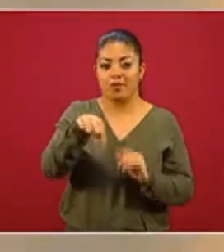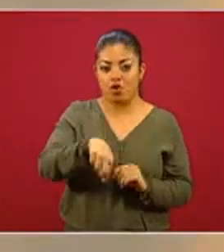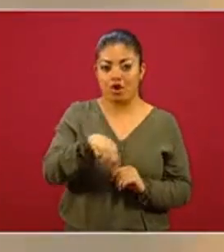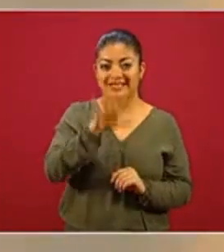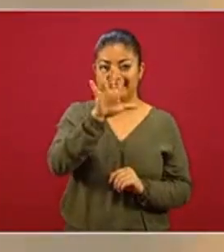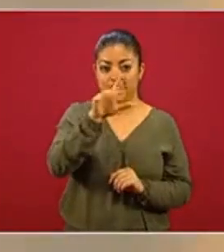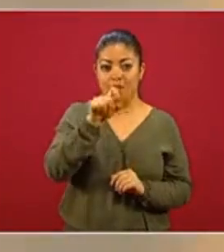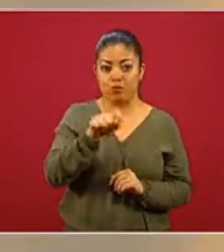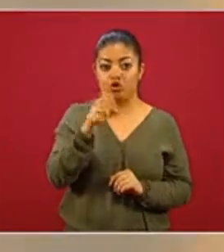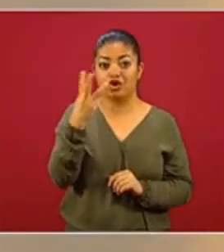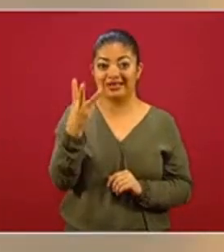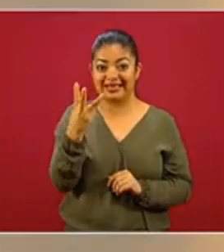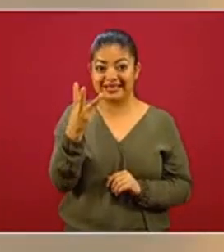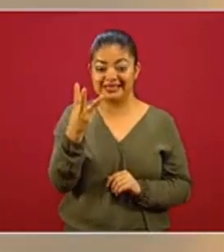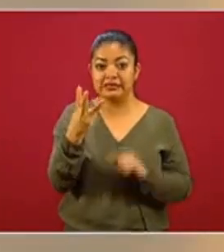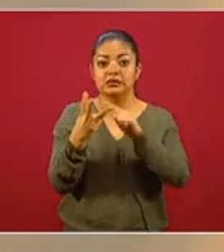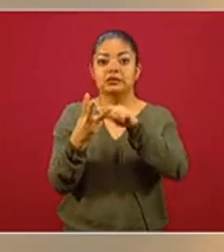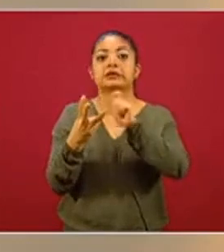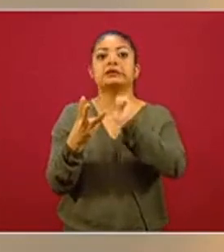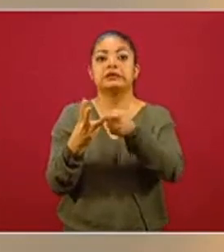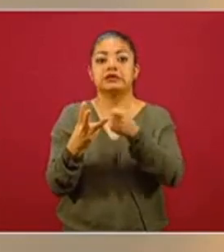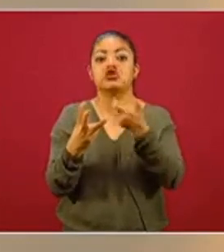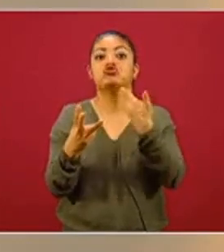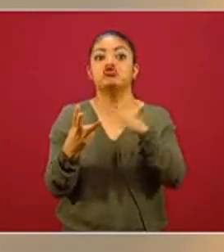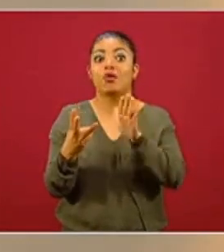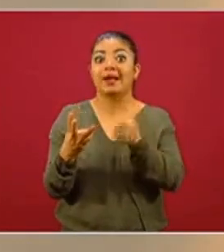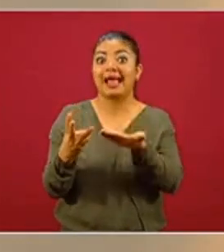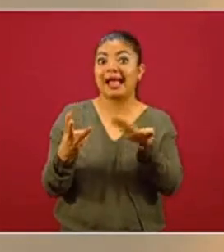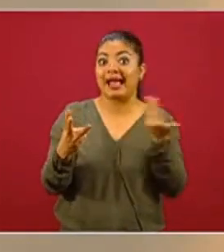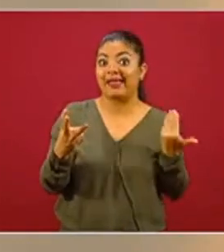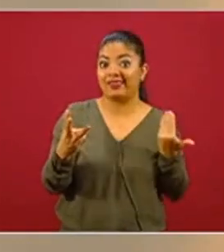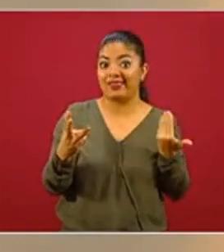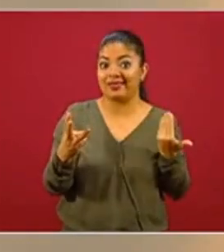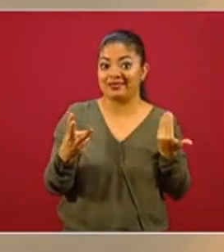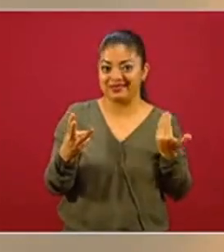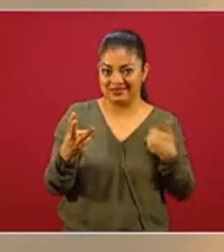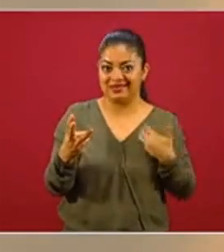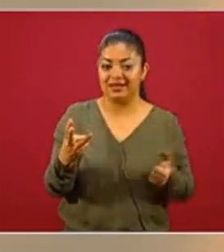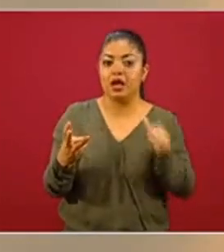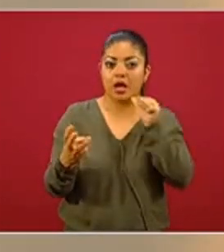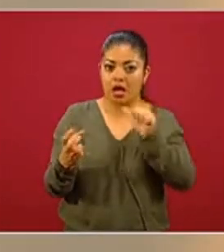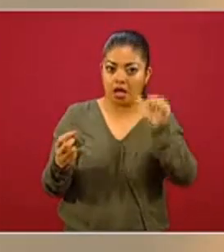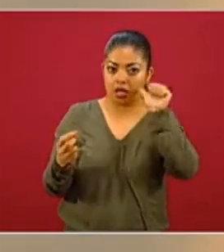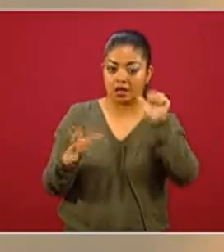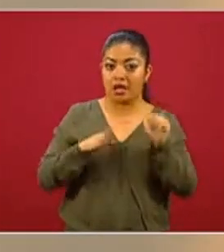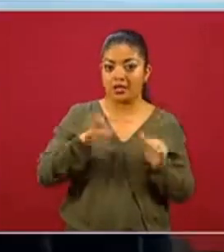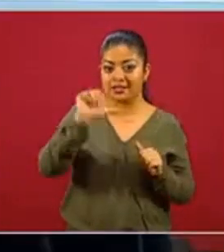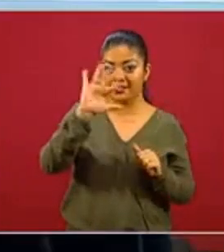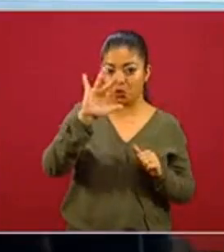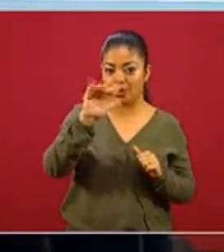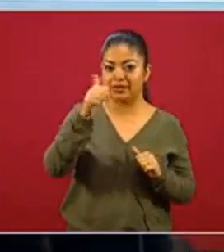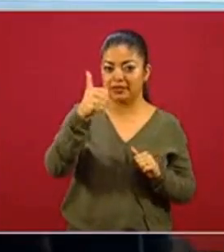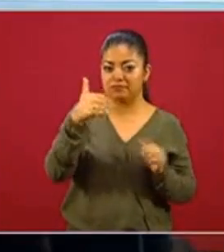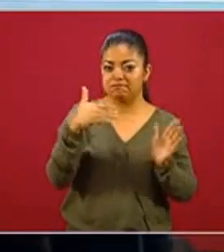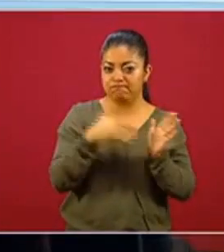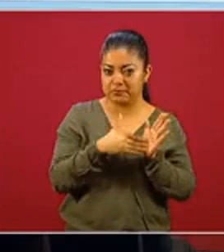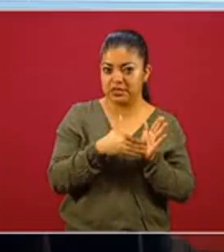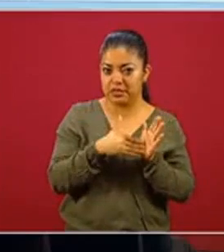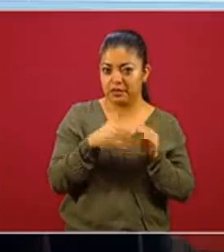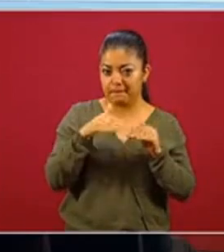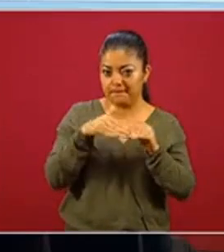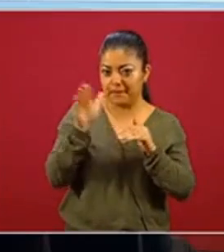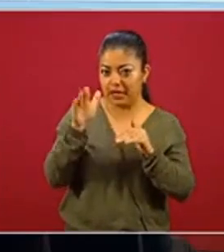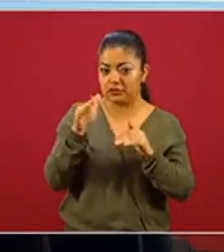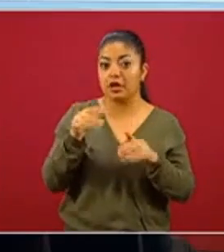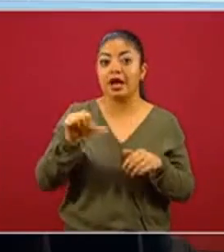es 5.3 respecto a lo que había. Y ayer ya teníamos 56,000, un poco más de 56,000 casos, por lo